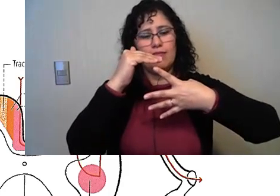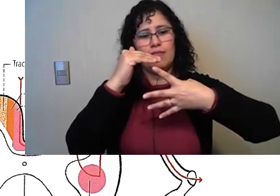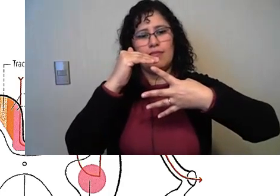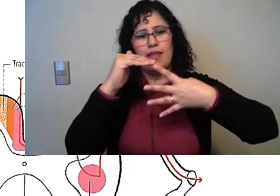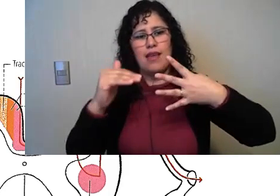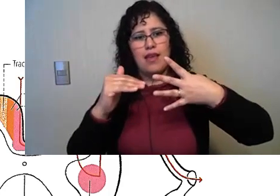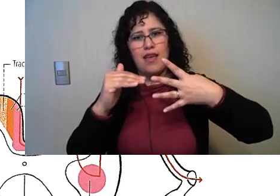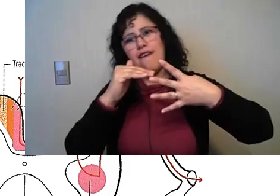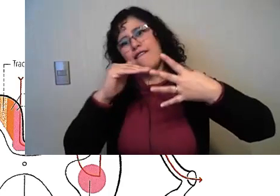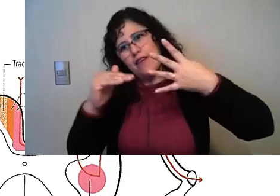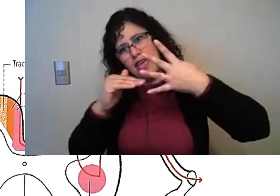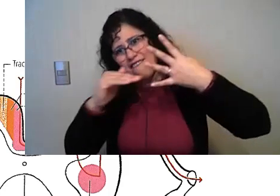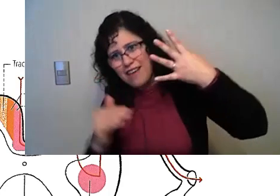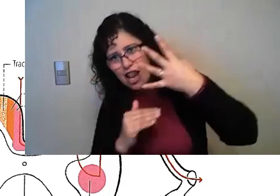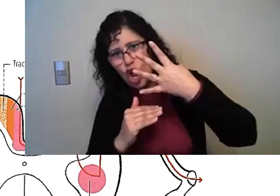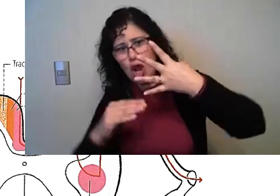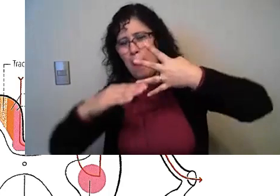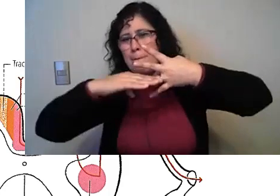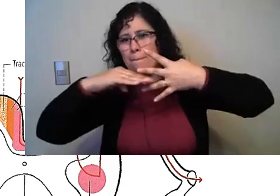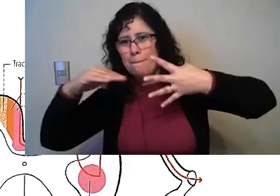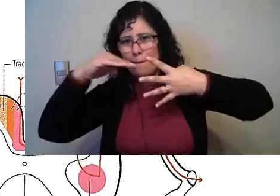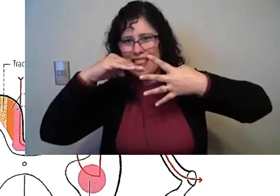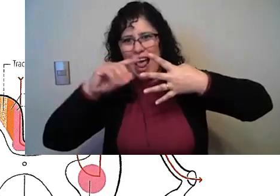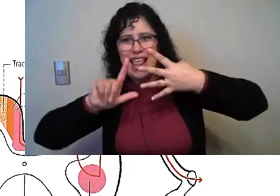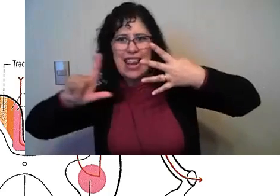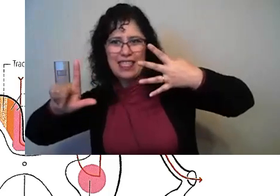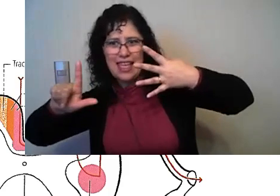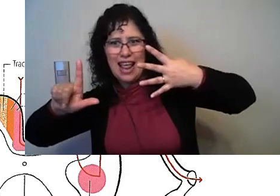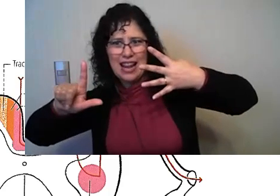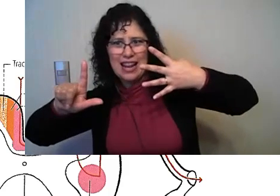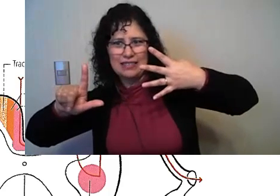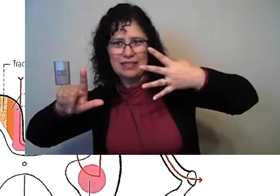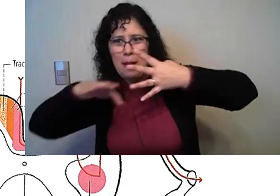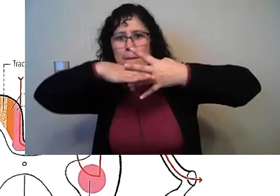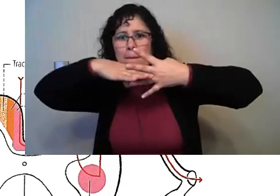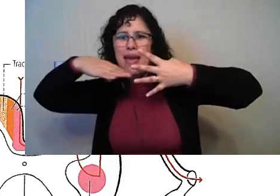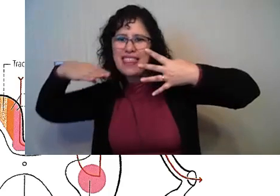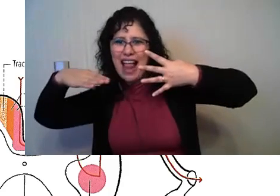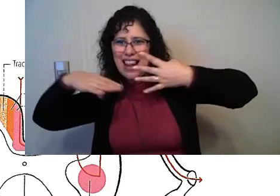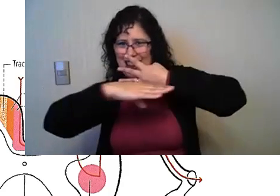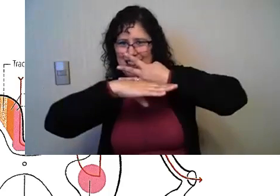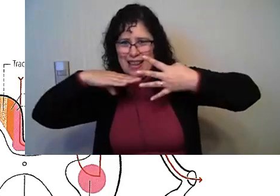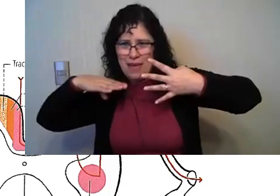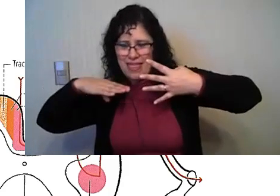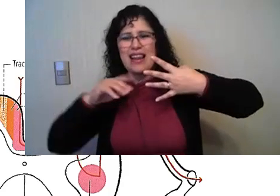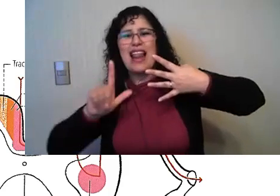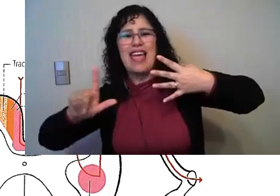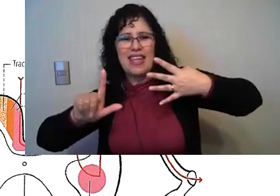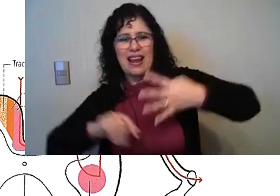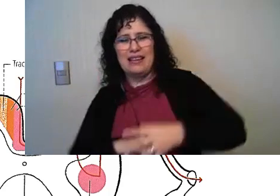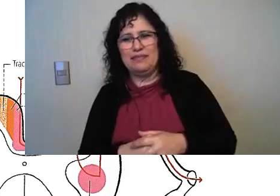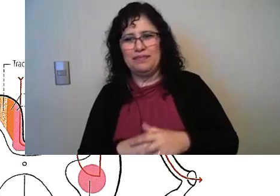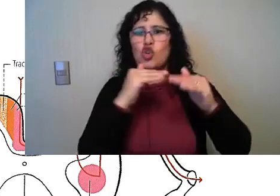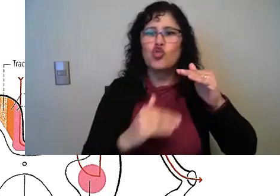inferior, medial y lateral. Bueno, este es el conjunto de los núcleos vestibulares que están dando origen